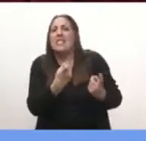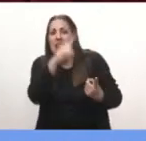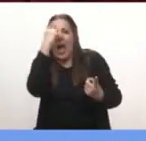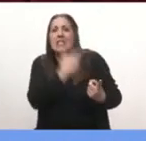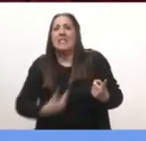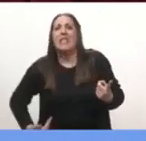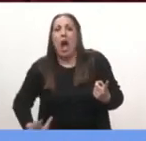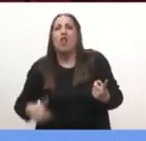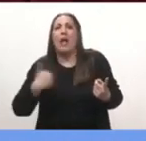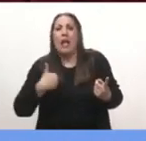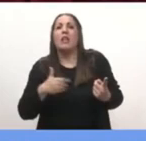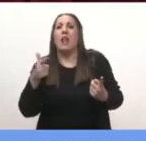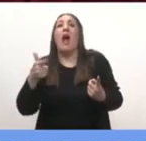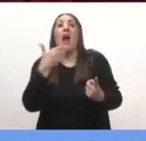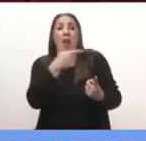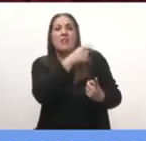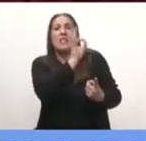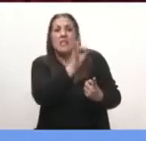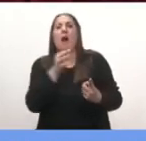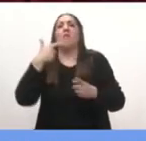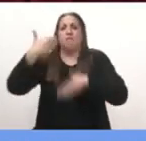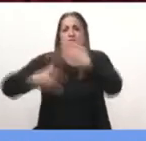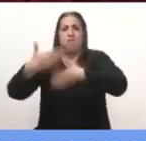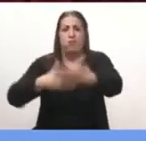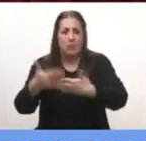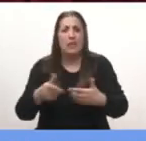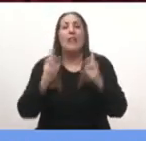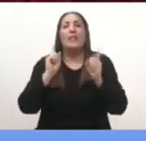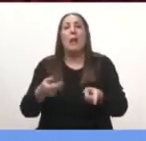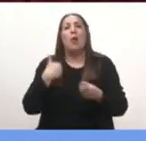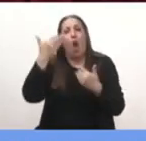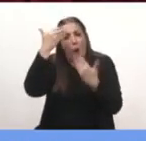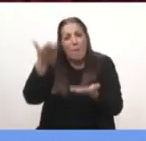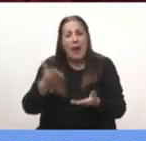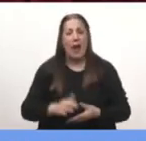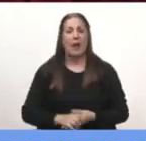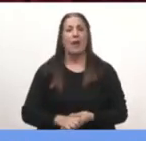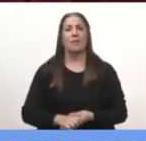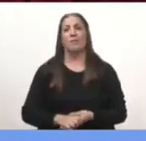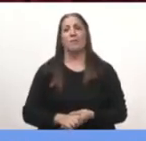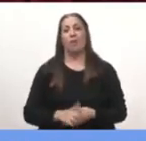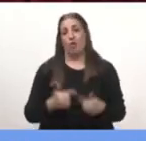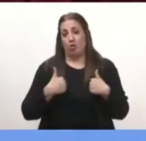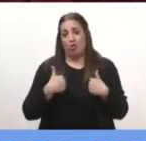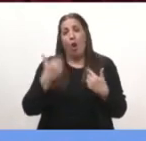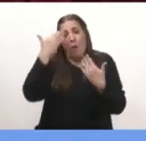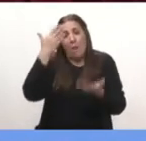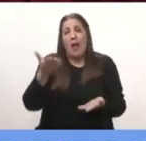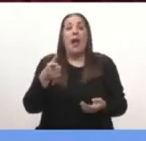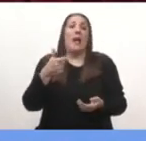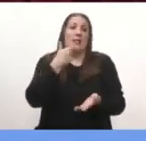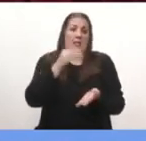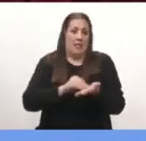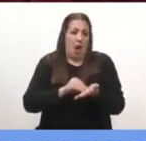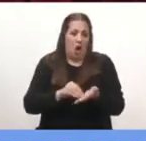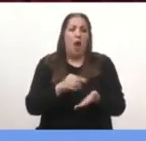llevar adelante esa estrategia y quiero homenajear el nombre propio seguramente los senadores